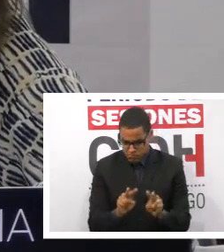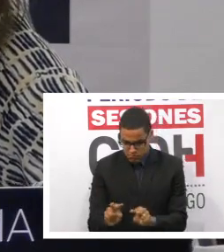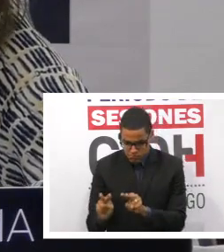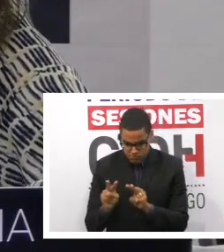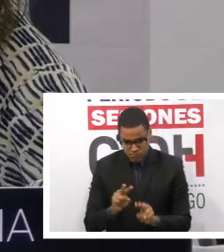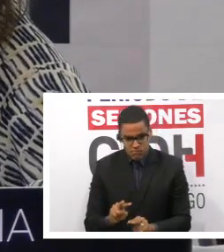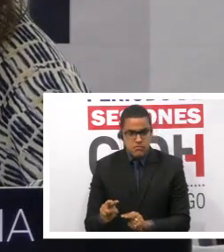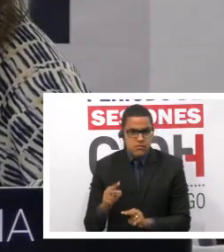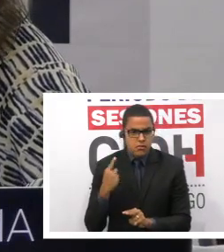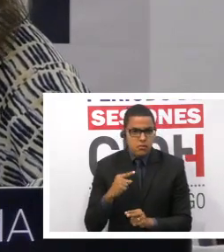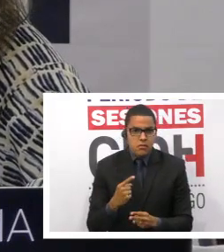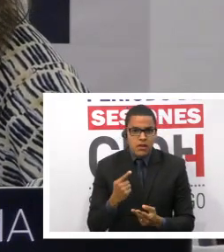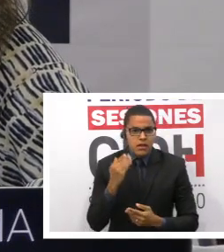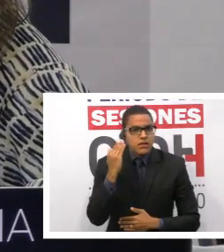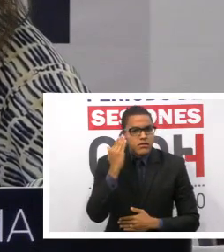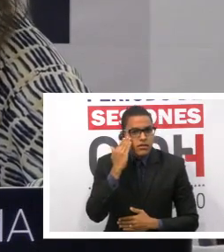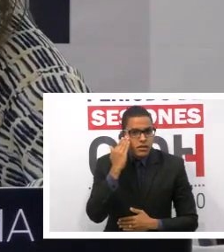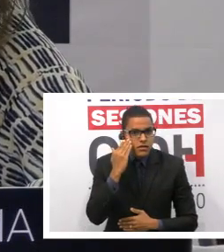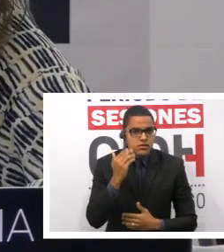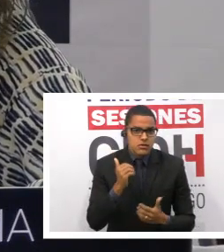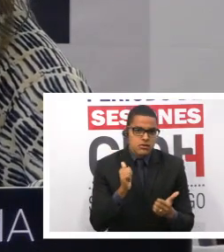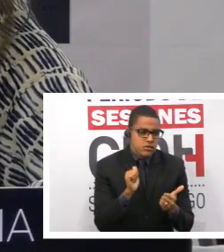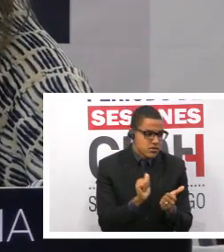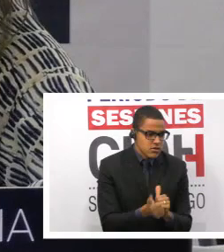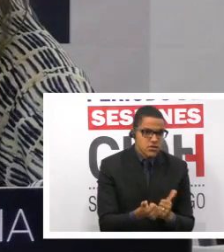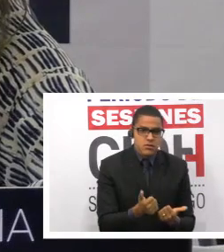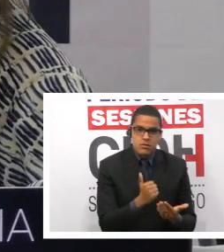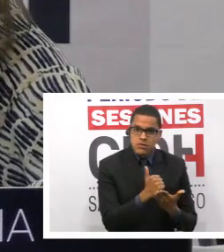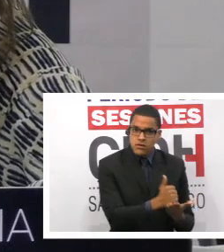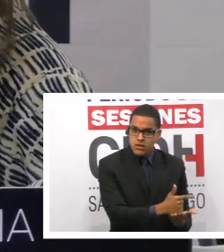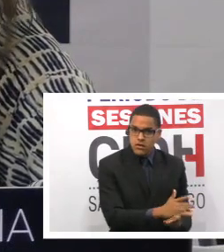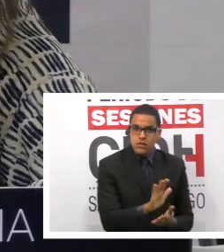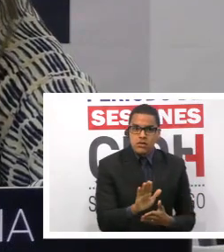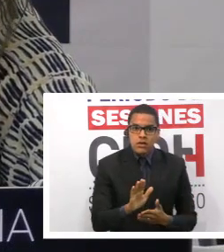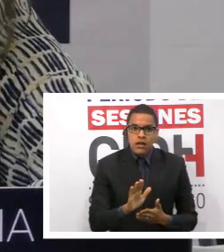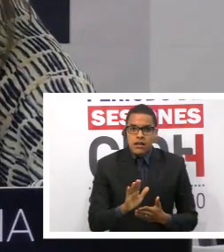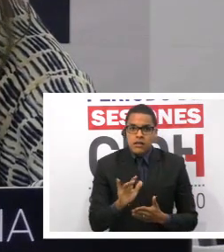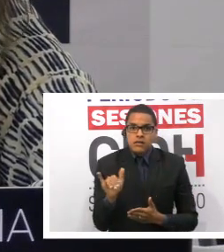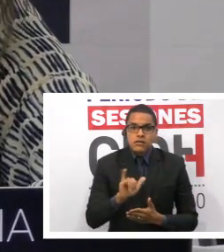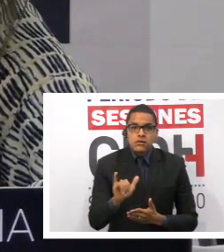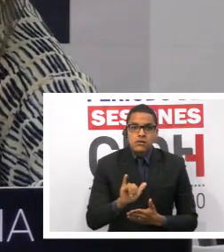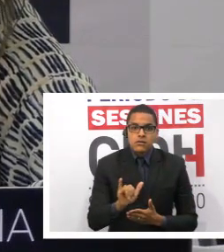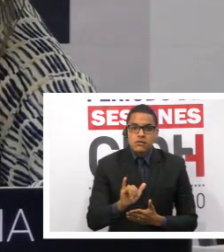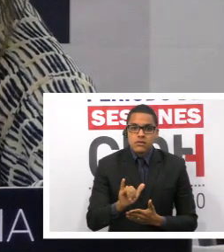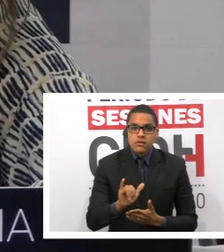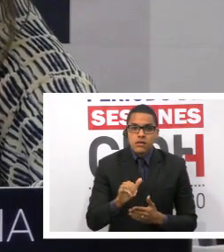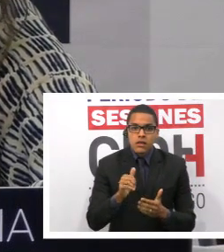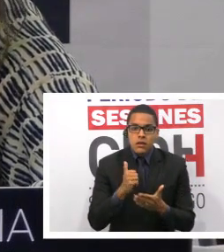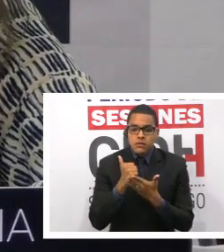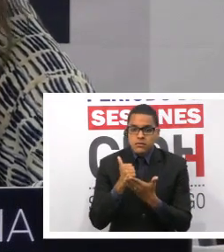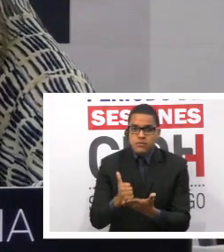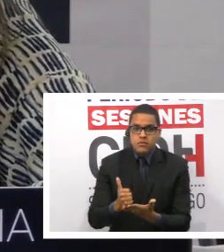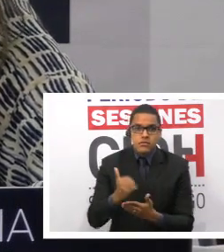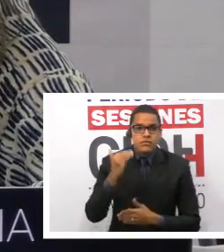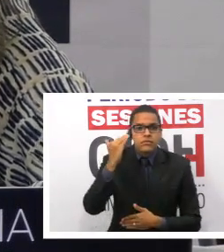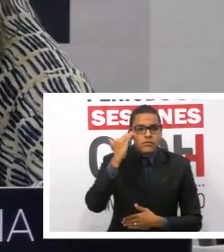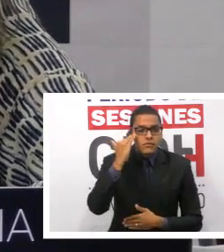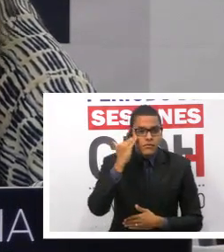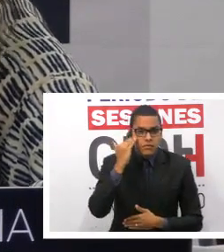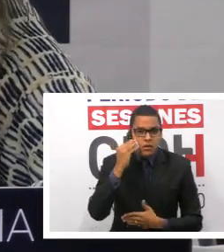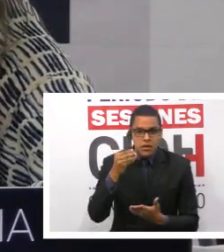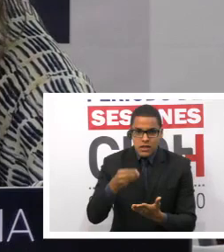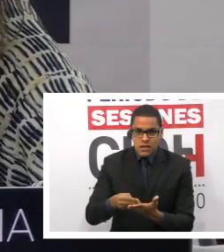otros criterios como garantizar un presupuesto base mínimo para proteger